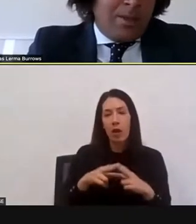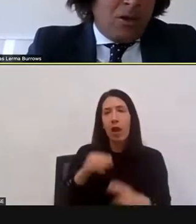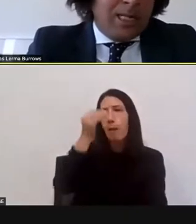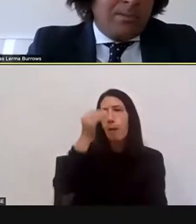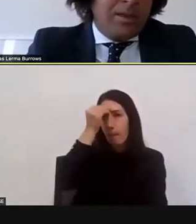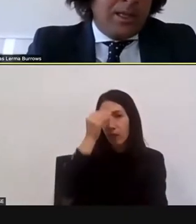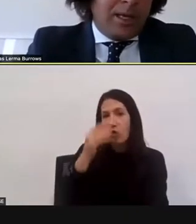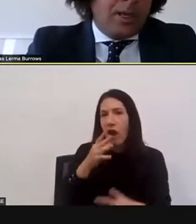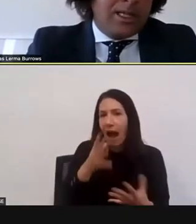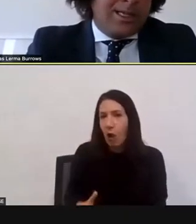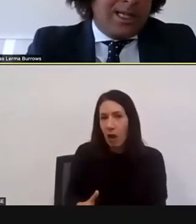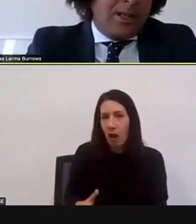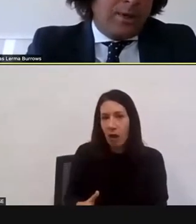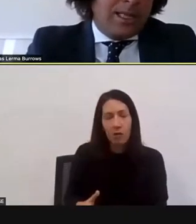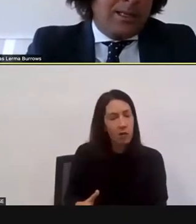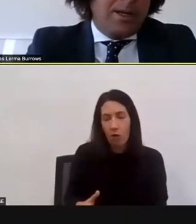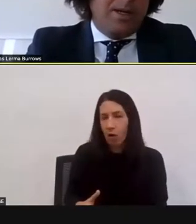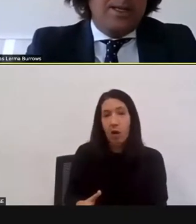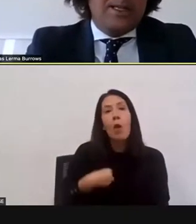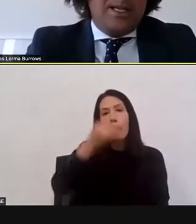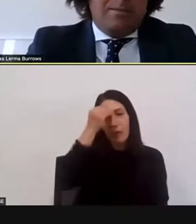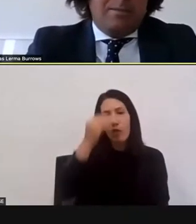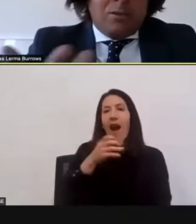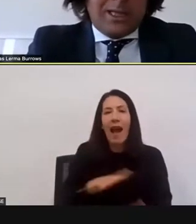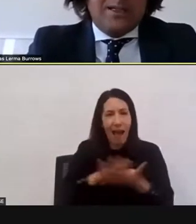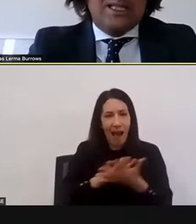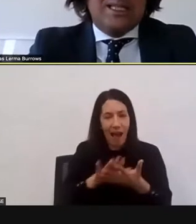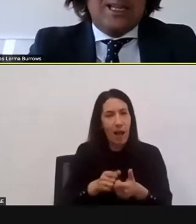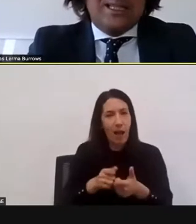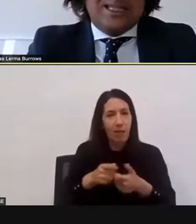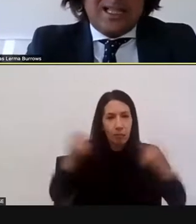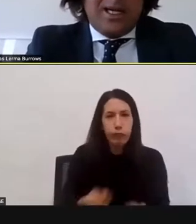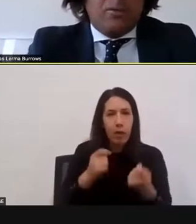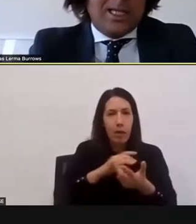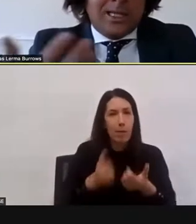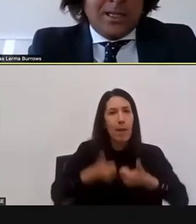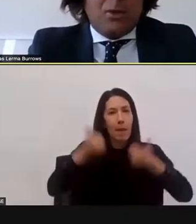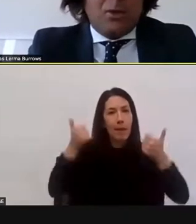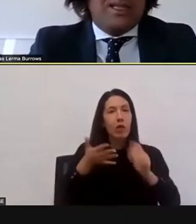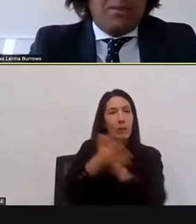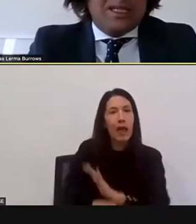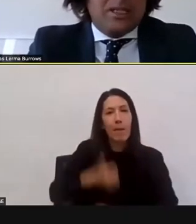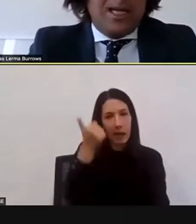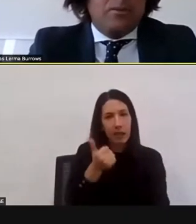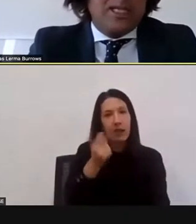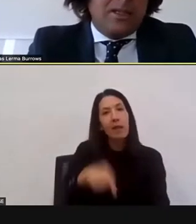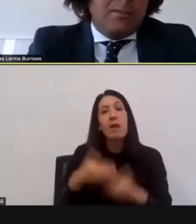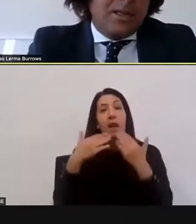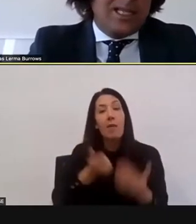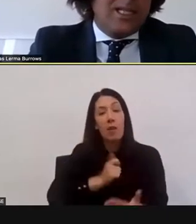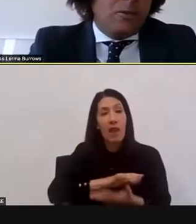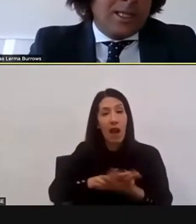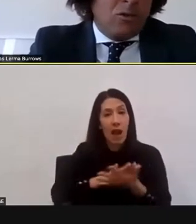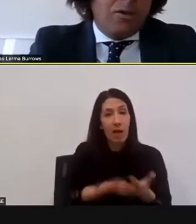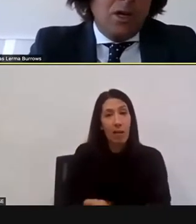de ahora, simplemente que ahora se está hablando más del tema, o a través de estas charlas se está explicando más, a través de la policía también se está explicando más y simplemente está